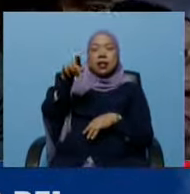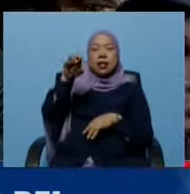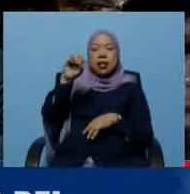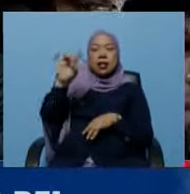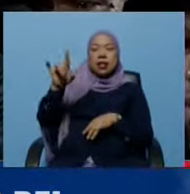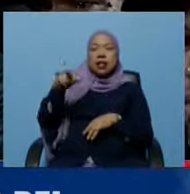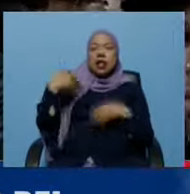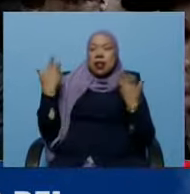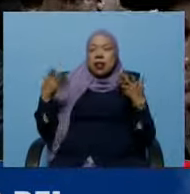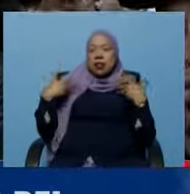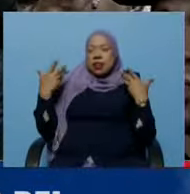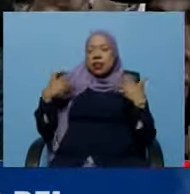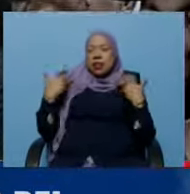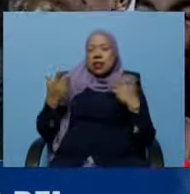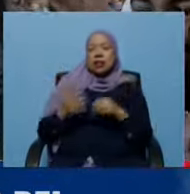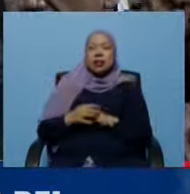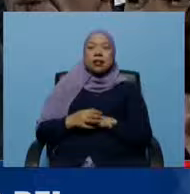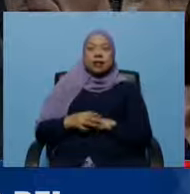enérgico.